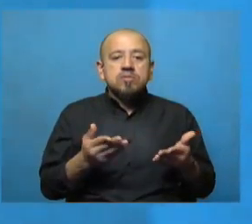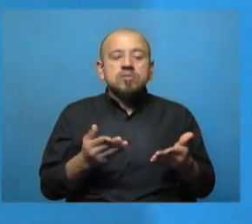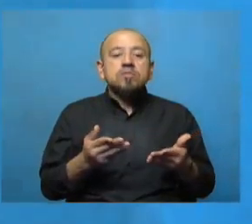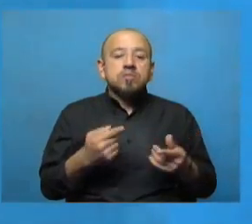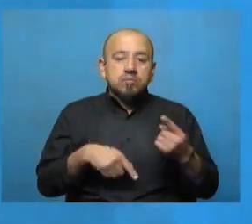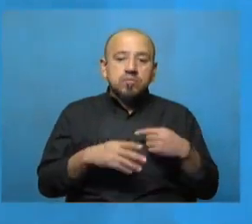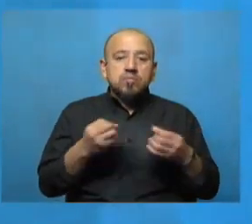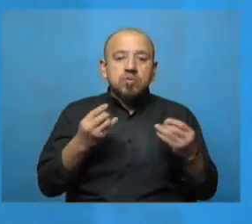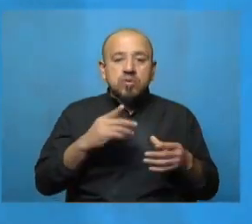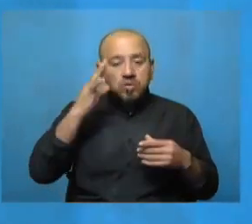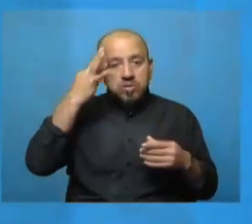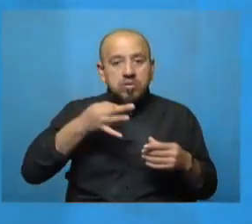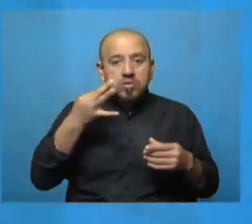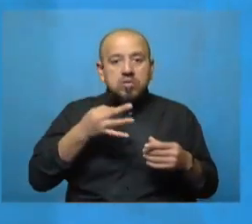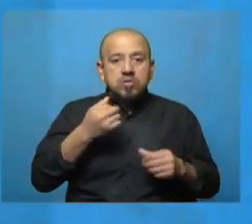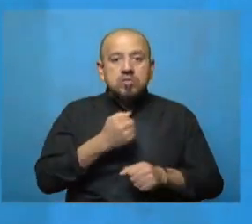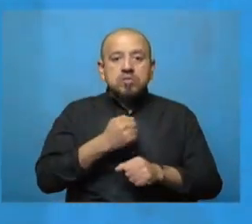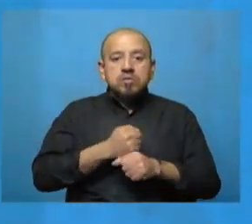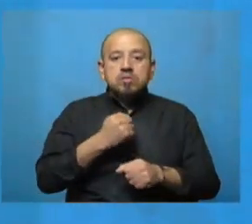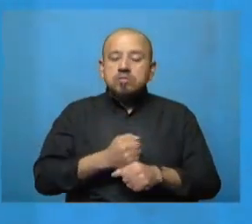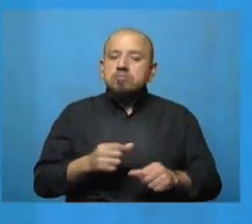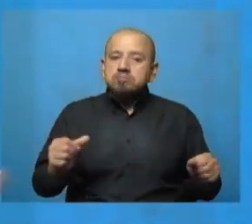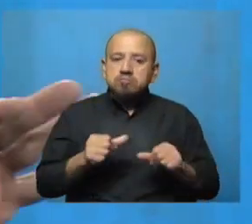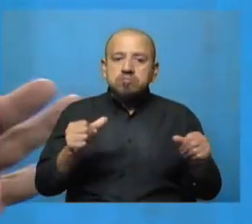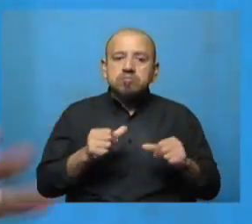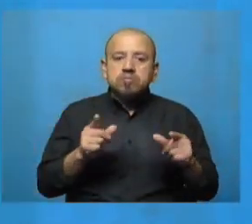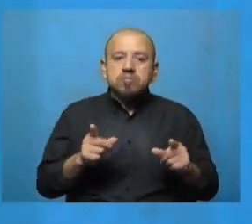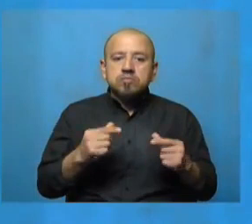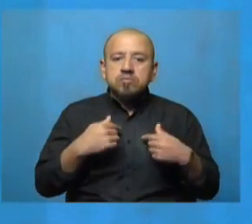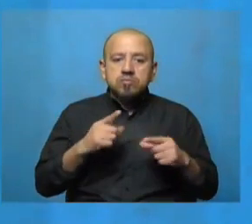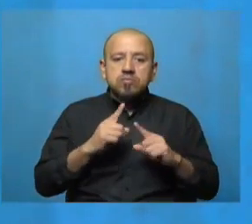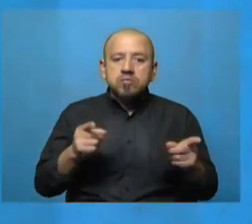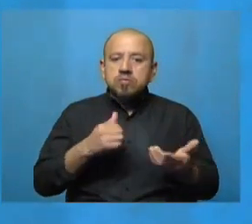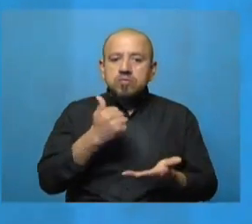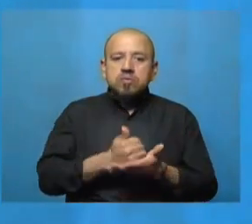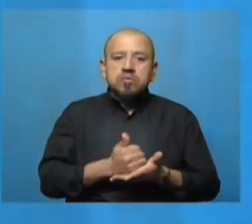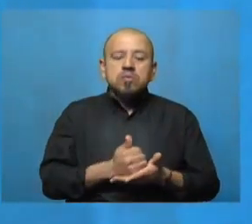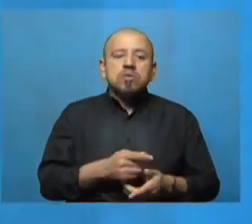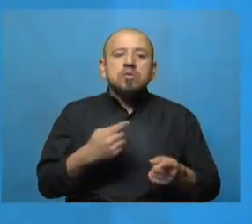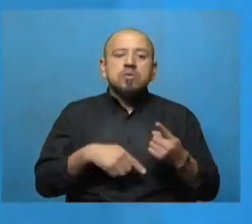realmente laburo que hicieron es y yo no participe entonces